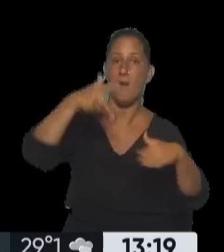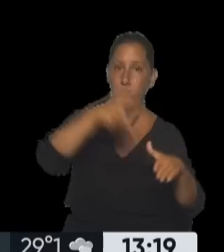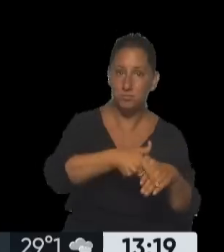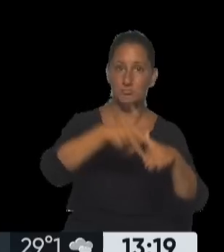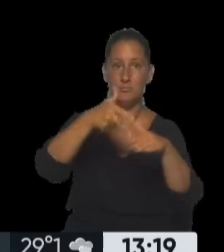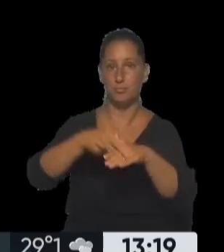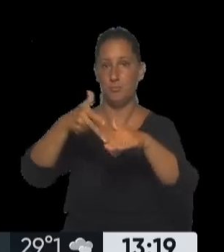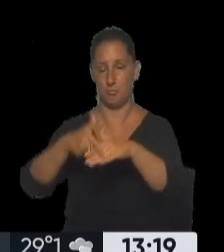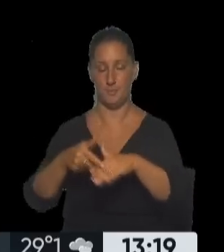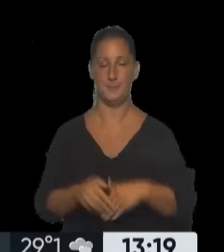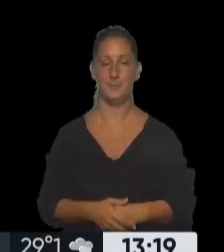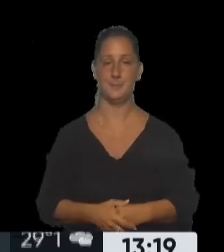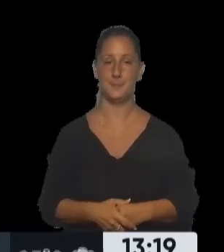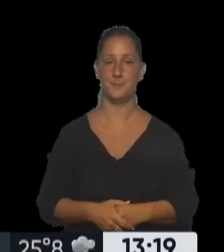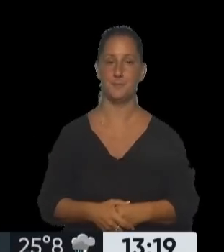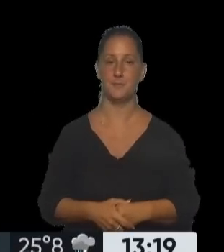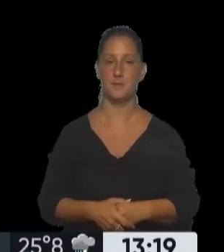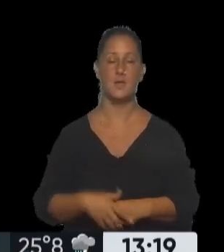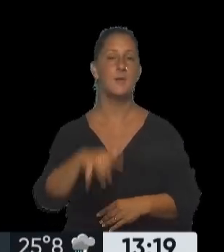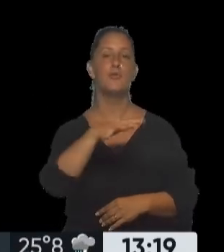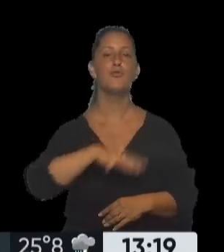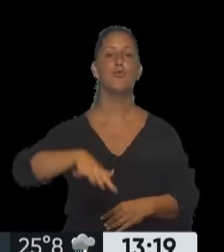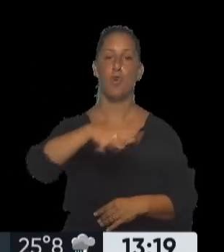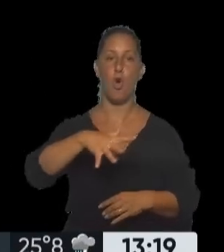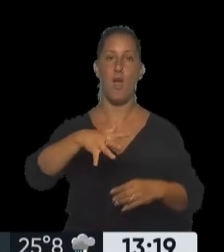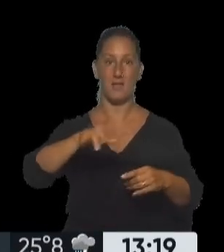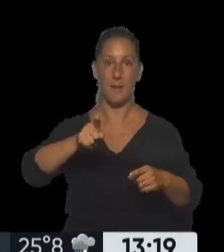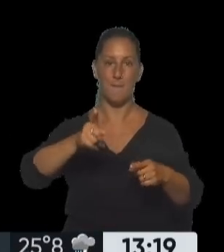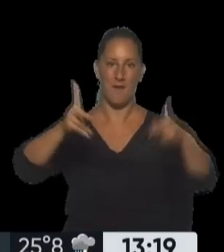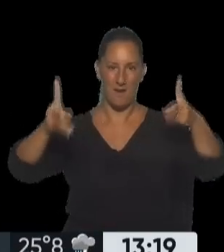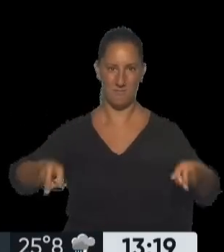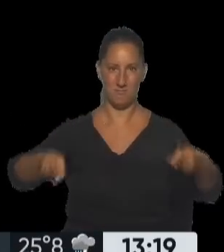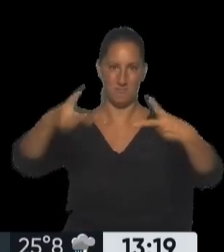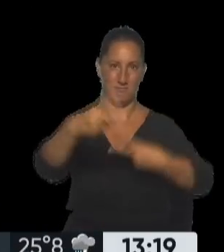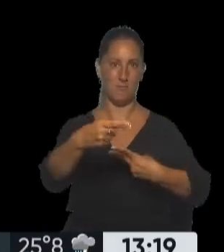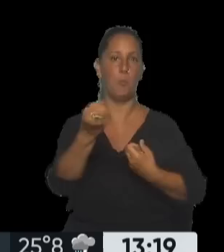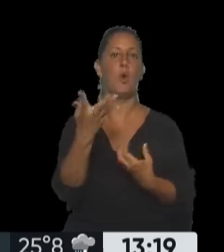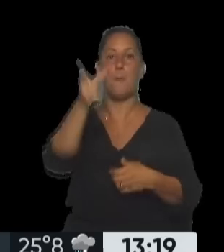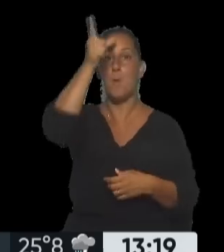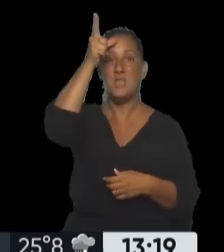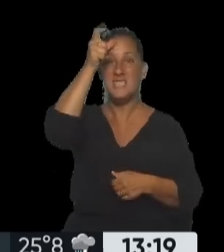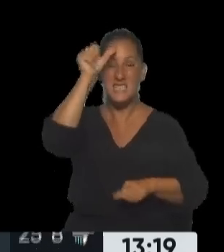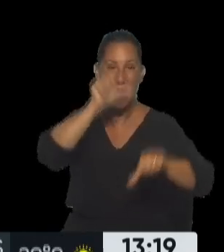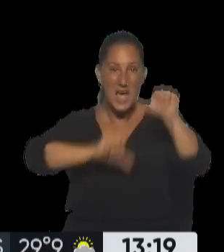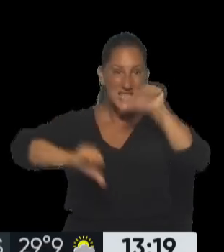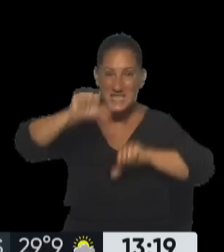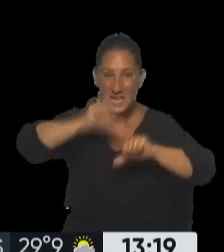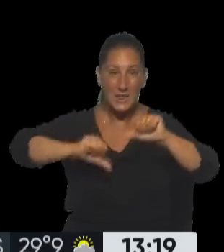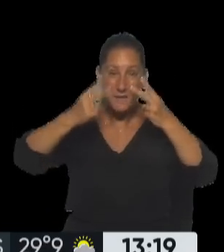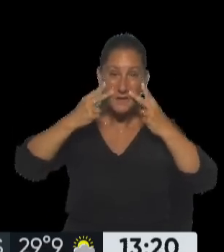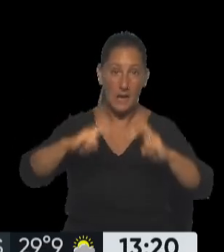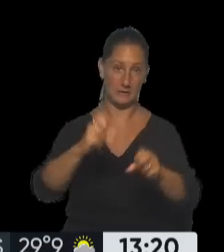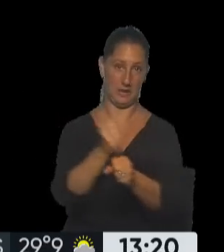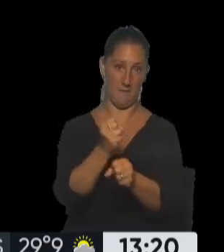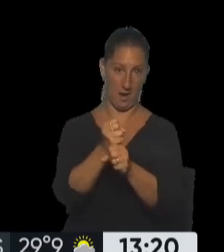policial y reiteramos también que la zona en la zona de las calles están cortadas porque está trabajando policía científica exactamente uno de los